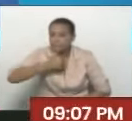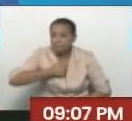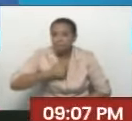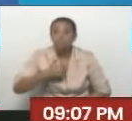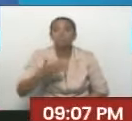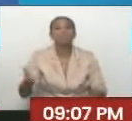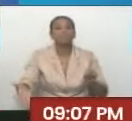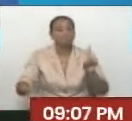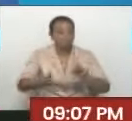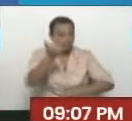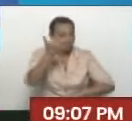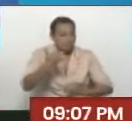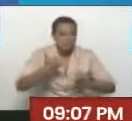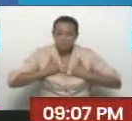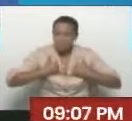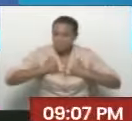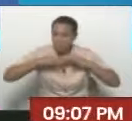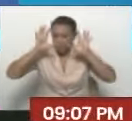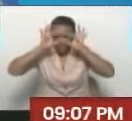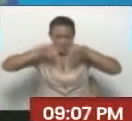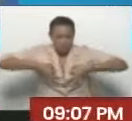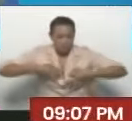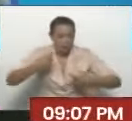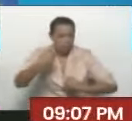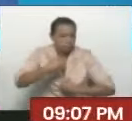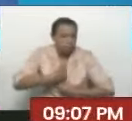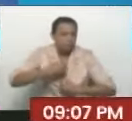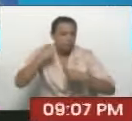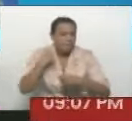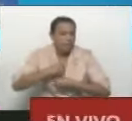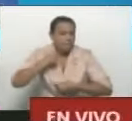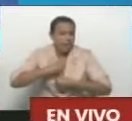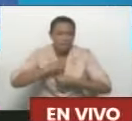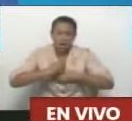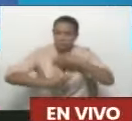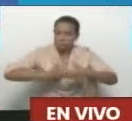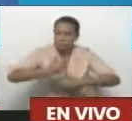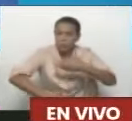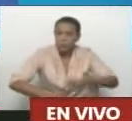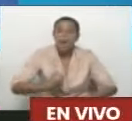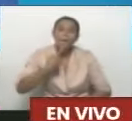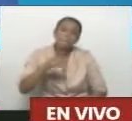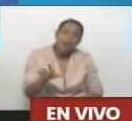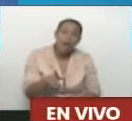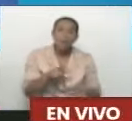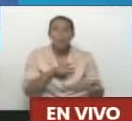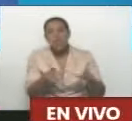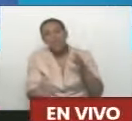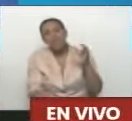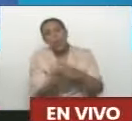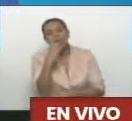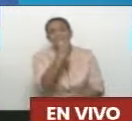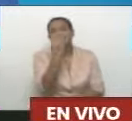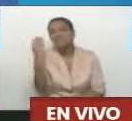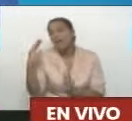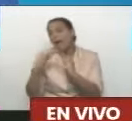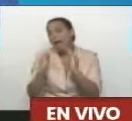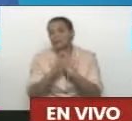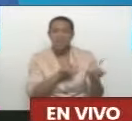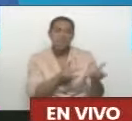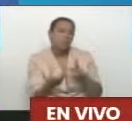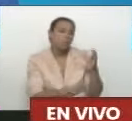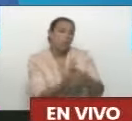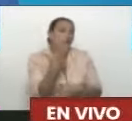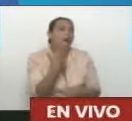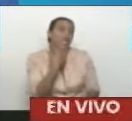te autoexige, eso te obliga a avanzar mucho más allá de decir, vamos a instalar 100 casas de la cultura.